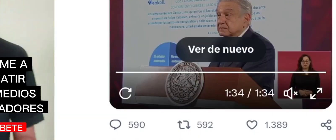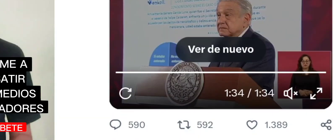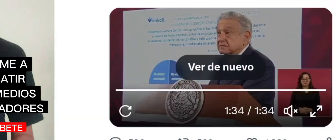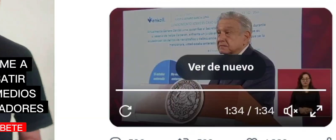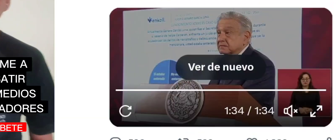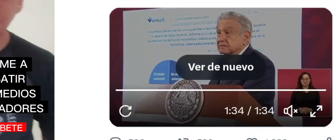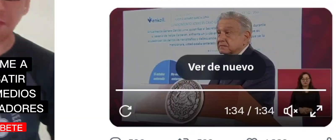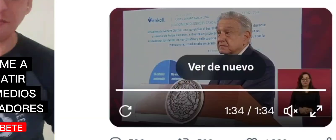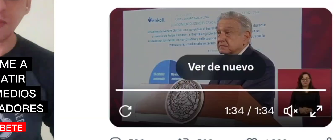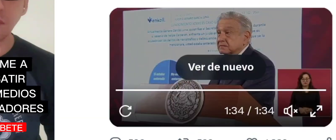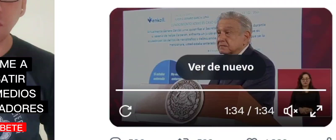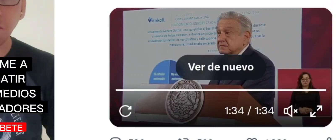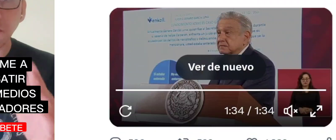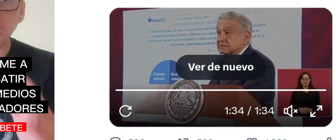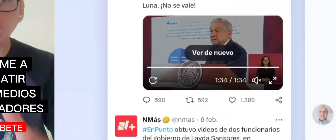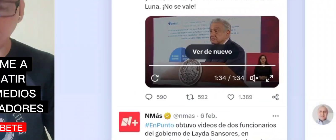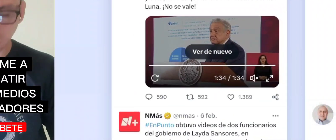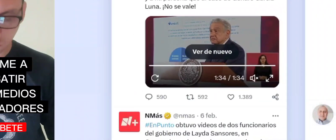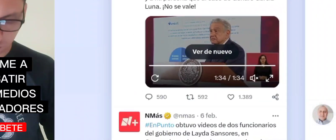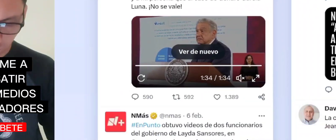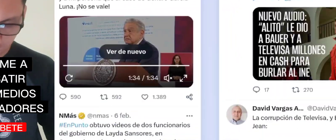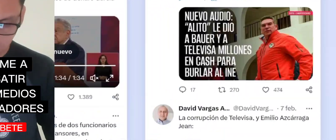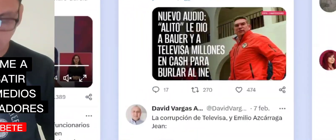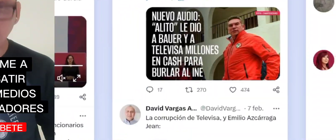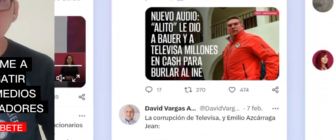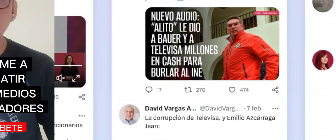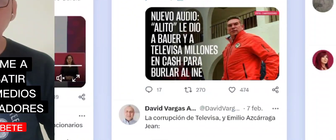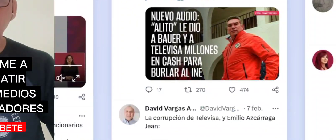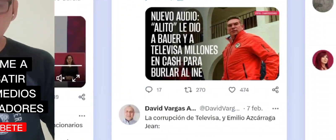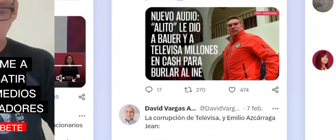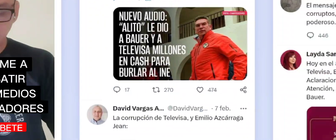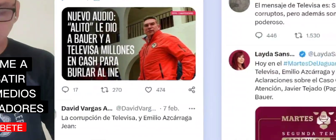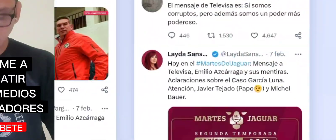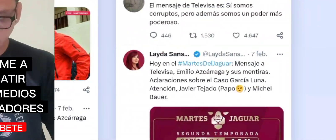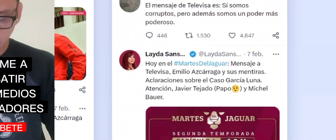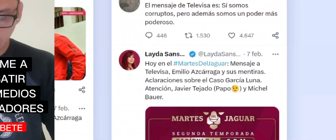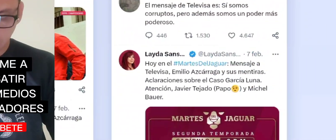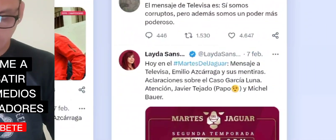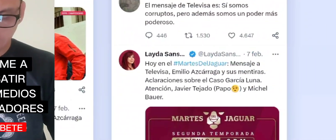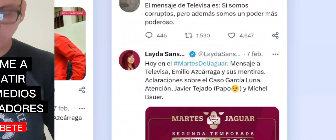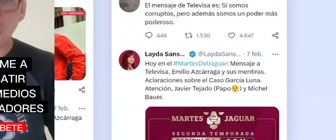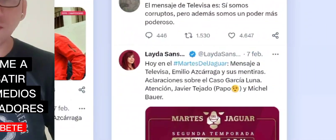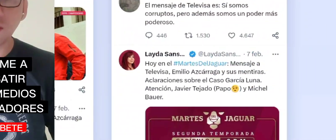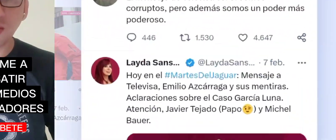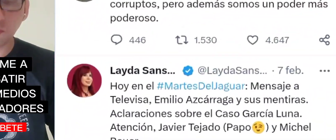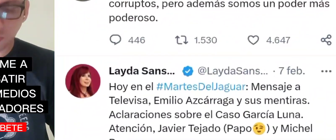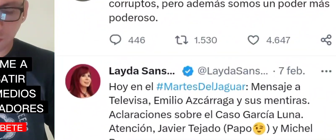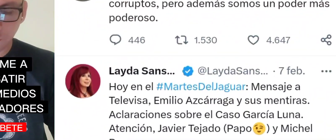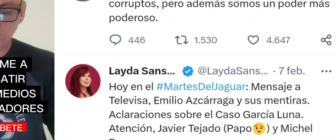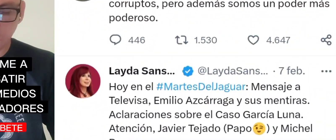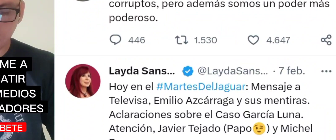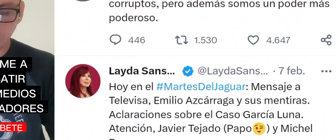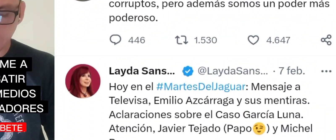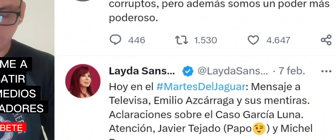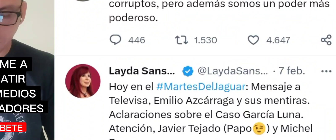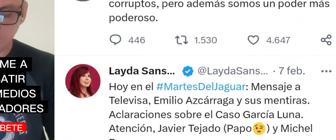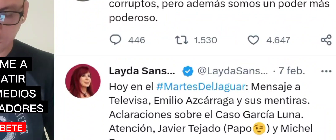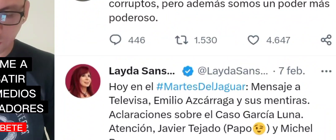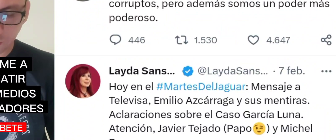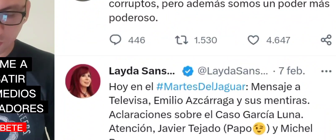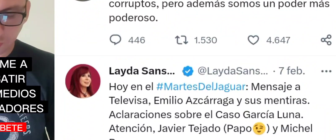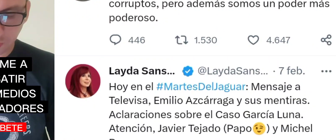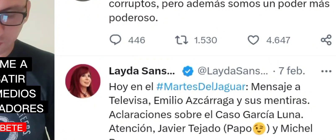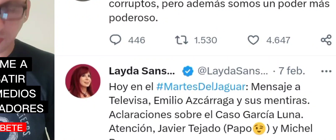Así se maneja esta mafia. Son mafiosos. Son unos auténticos mafiosos. Pero yo no te voy a enseñar. Tú ya sabes